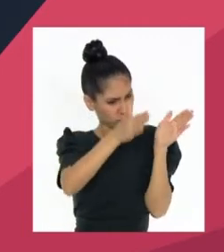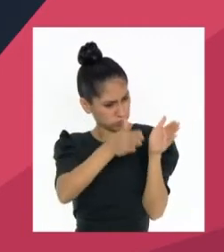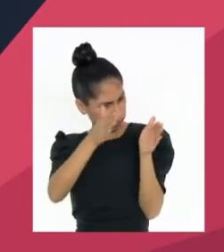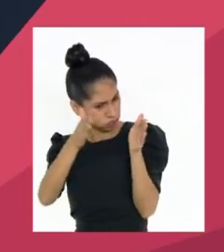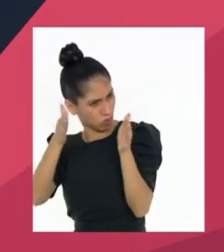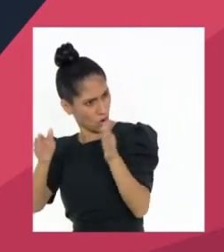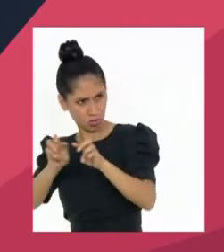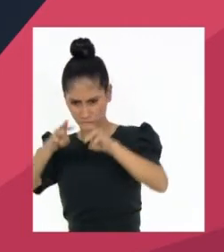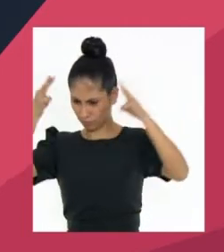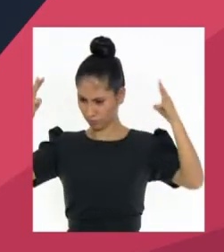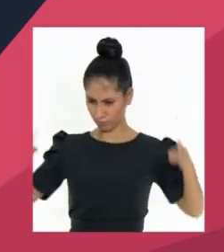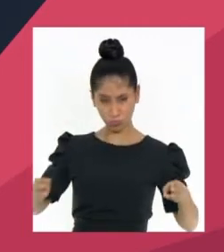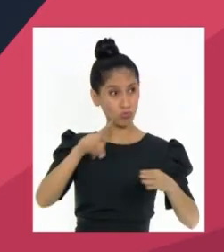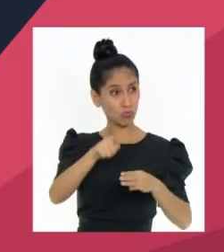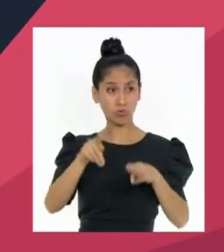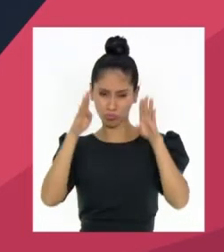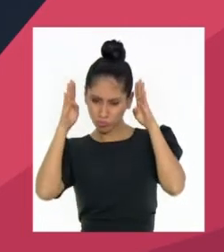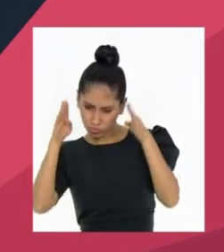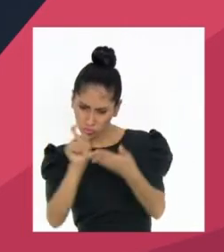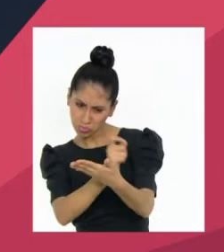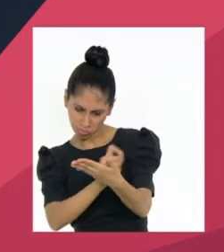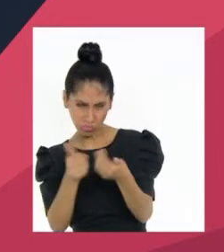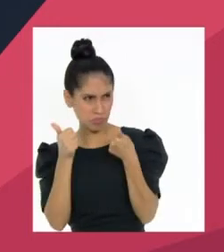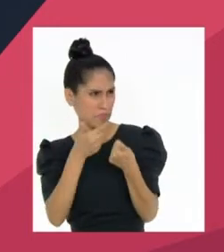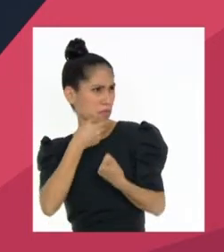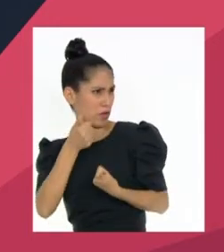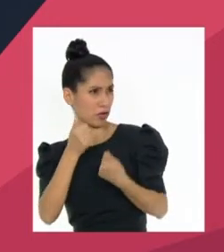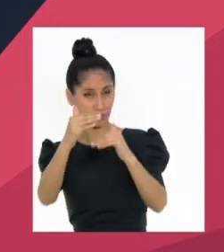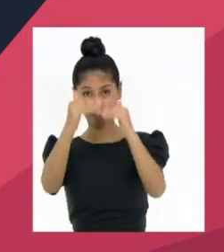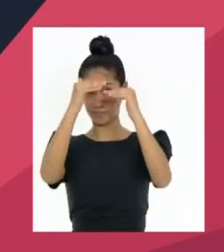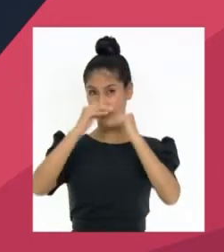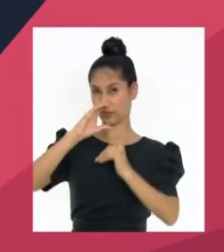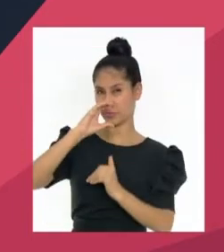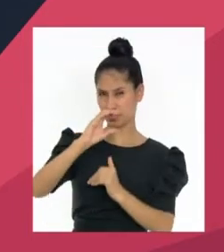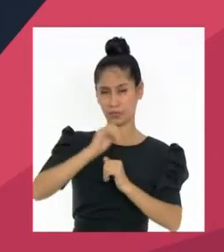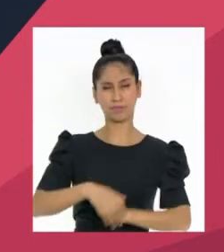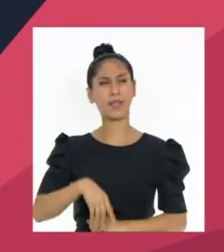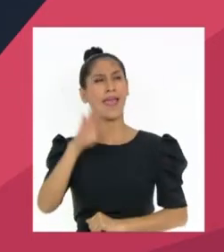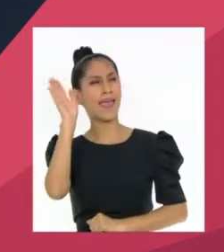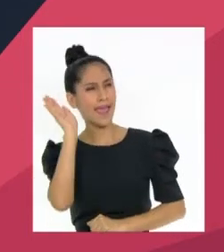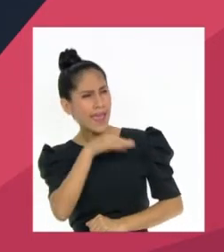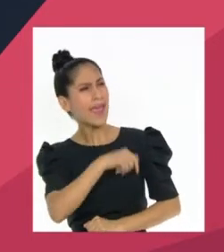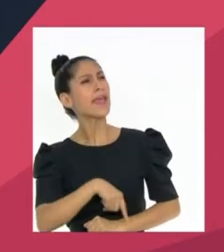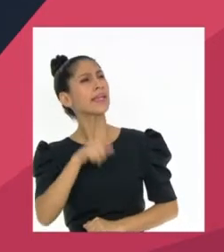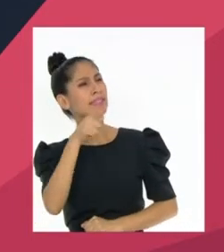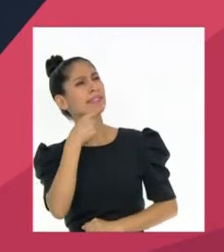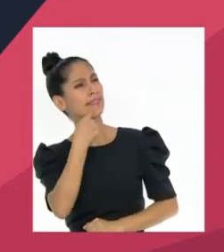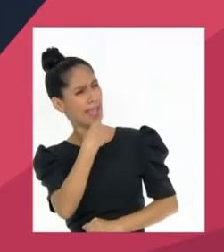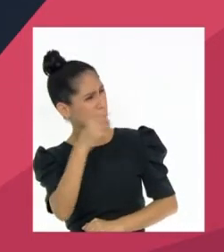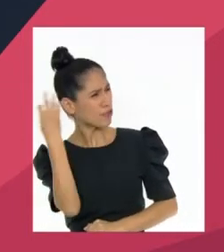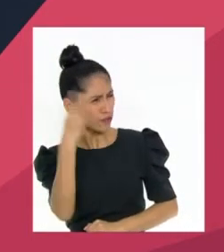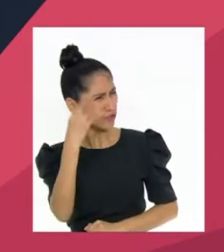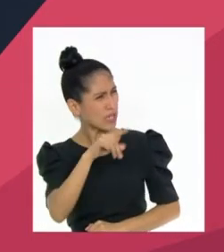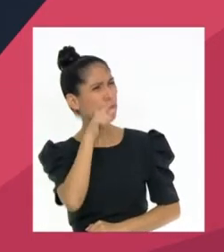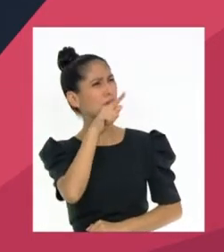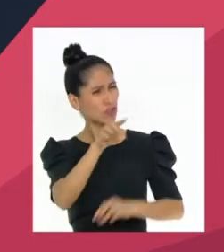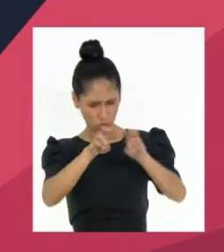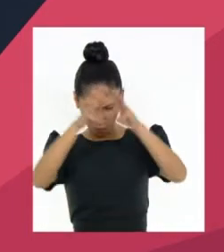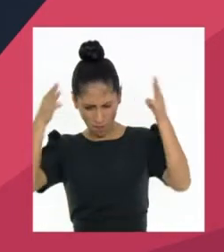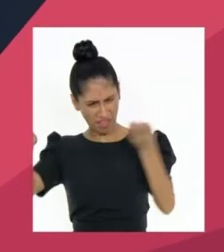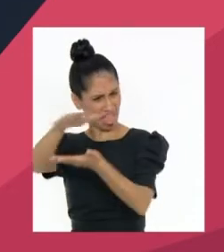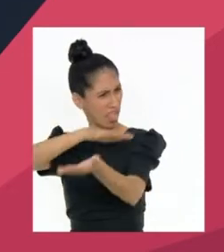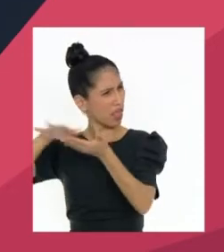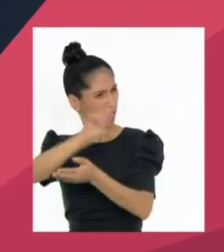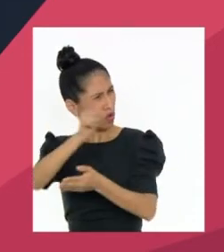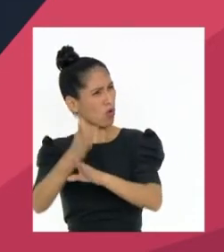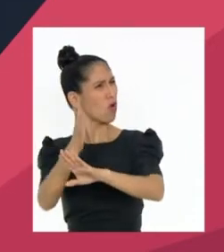ayudará a estudiar mejor. Opción C. Jorge, te lo he dicho mil veces, ordena y limpia la mesa antes de hacer las